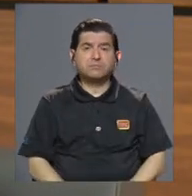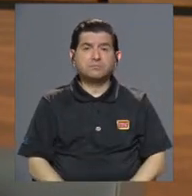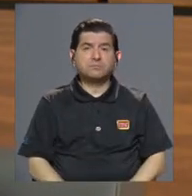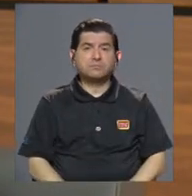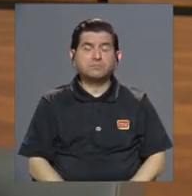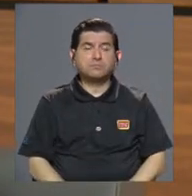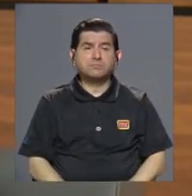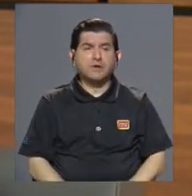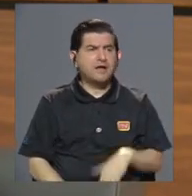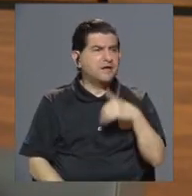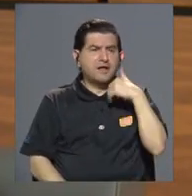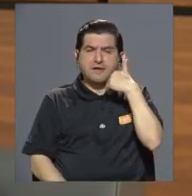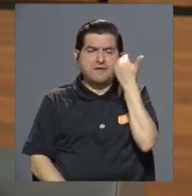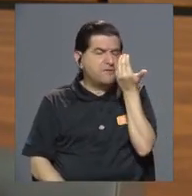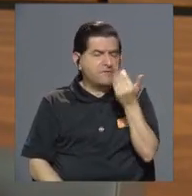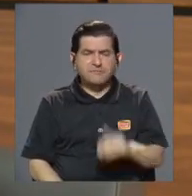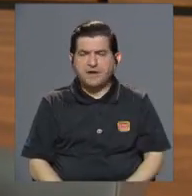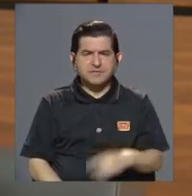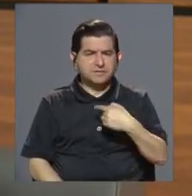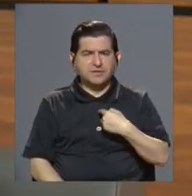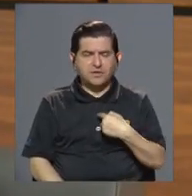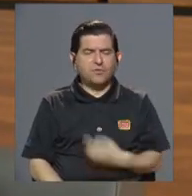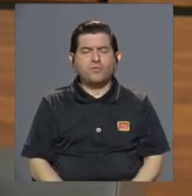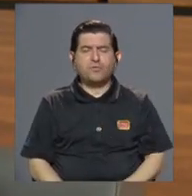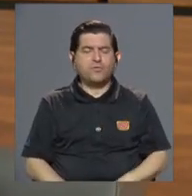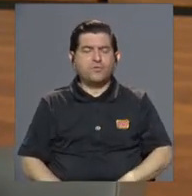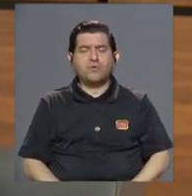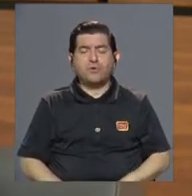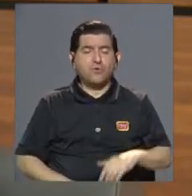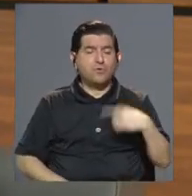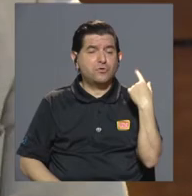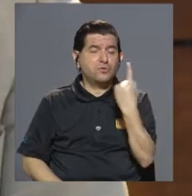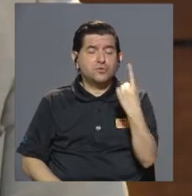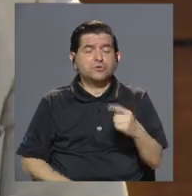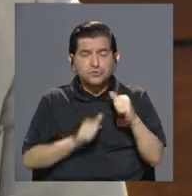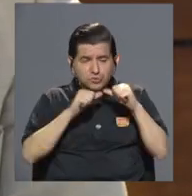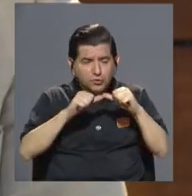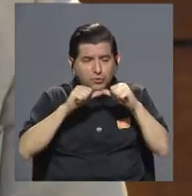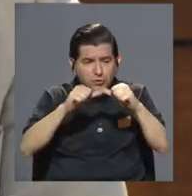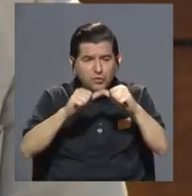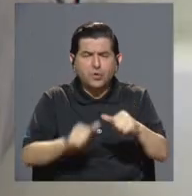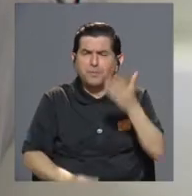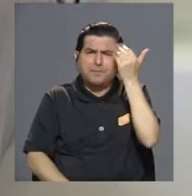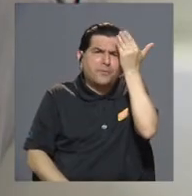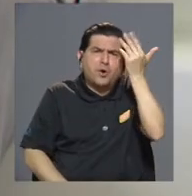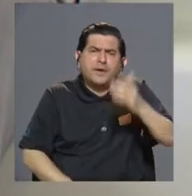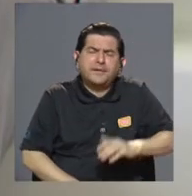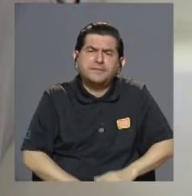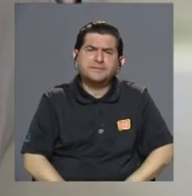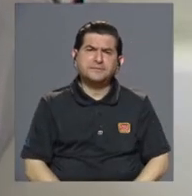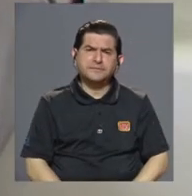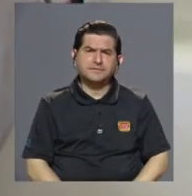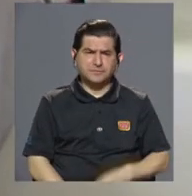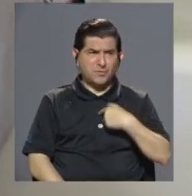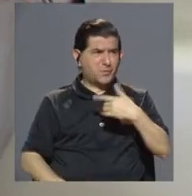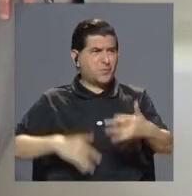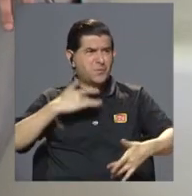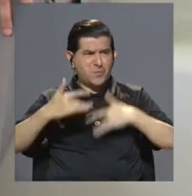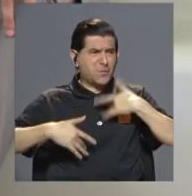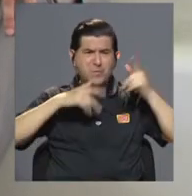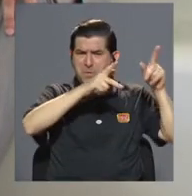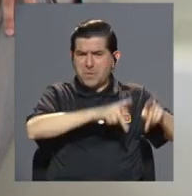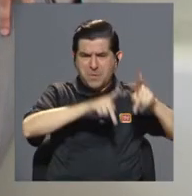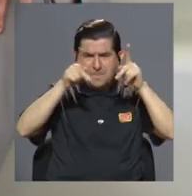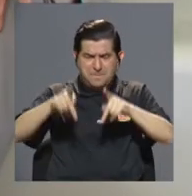Bueno, no es fácil ser el llanero solitario, ¿verdad? ¿Y por qué no es fácil? Porque uno siente que hay